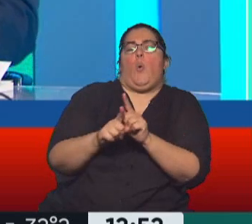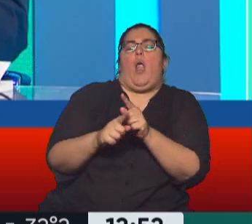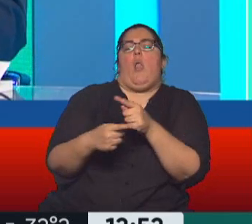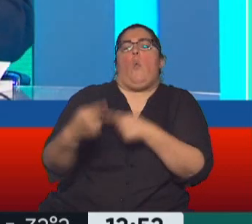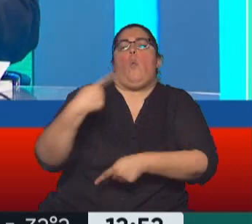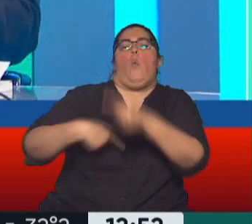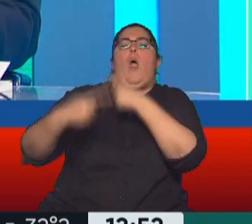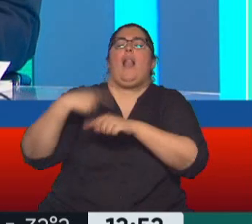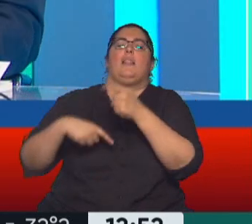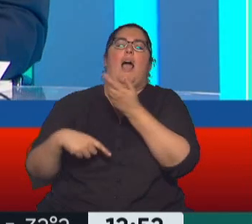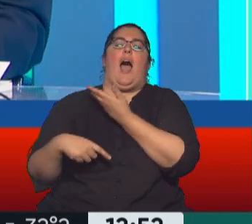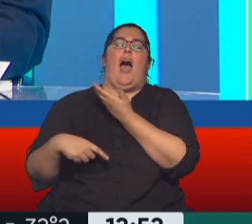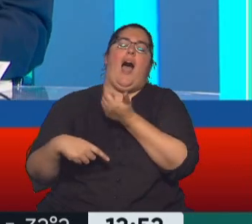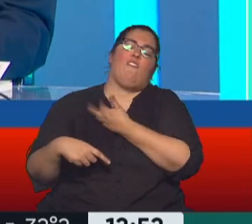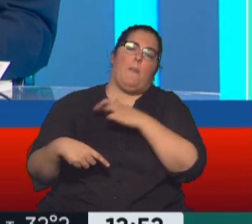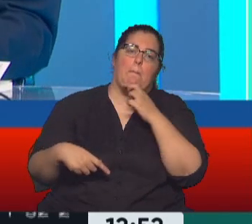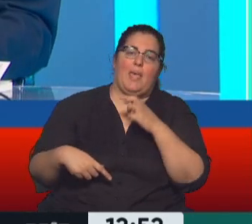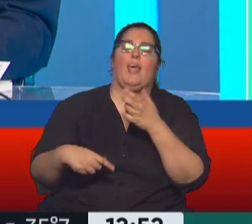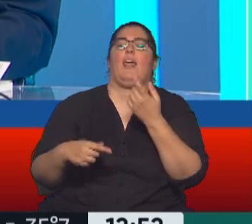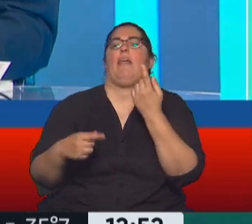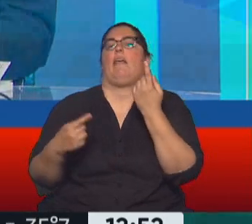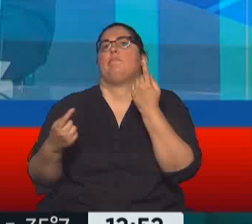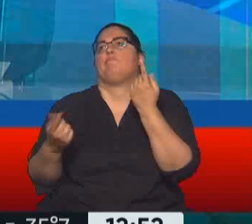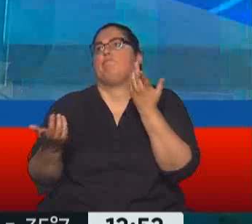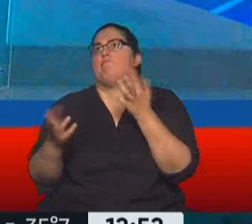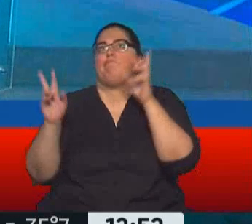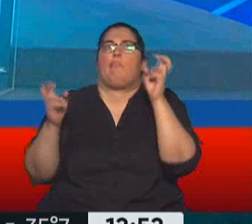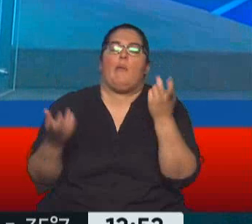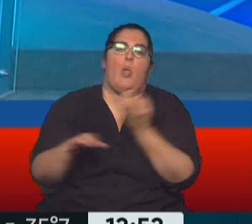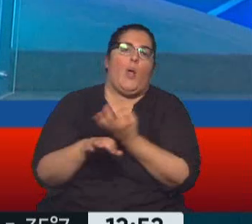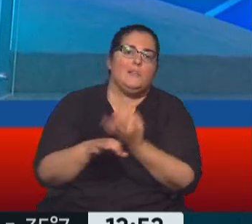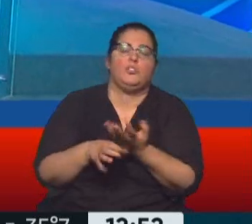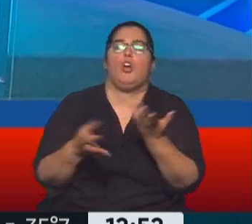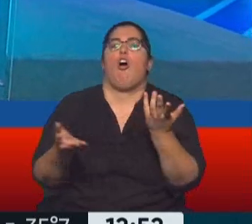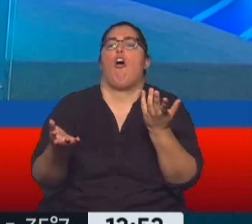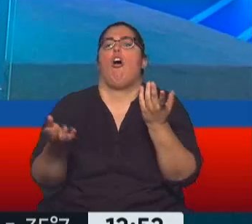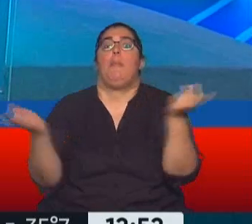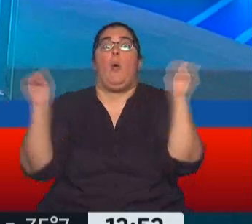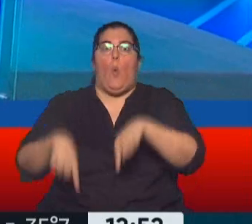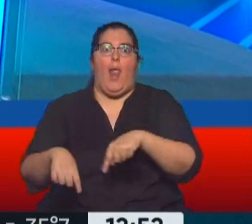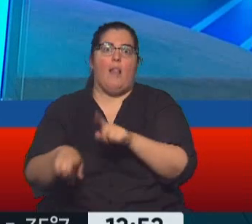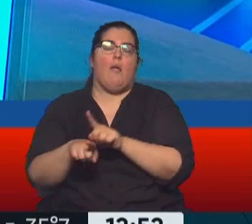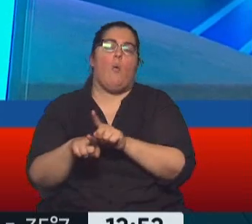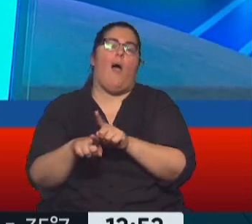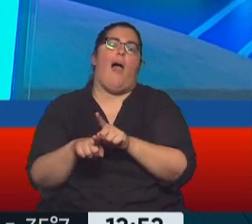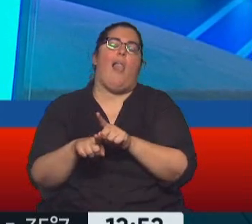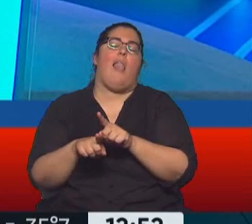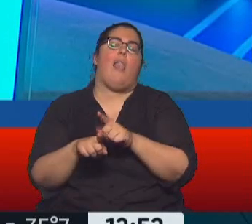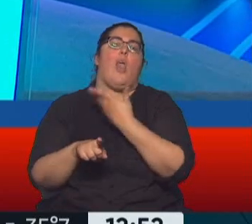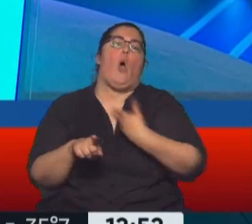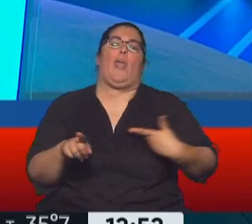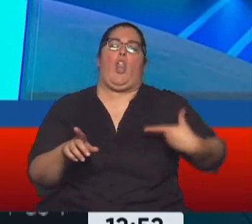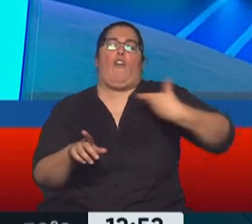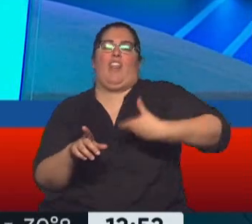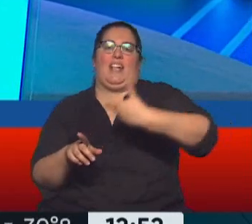con las AFP, con el tema de la educación para volver a un financiamiento público